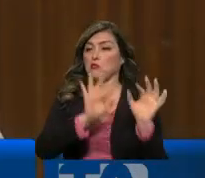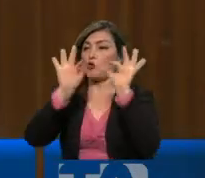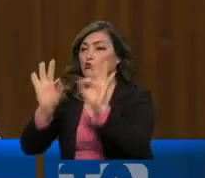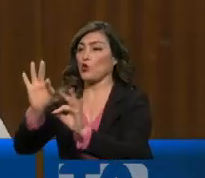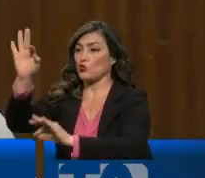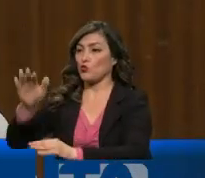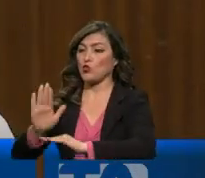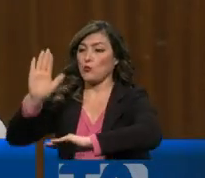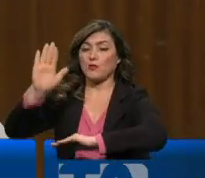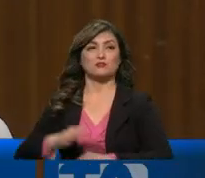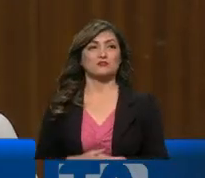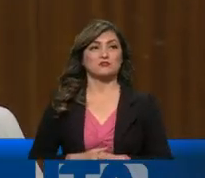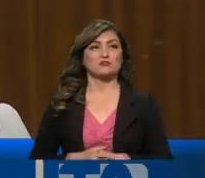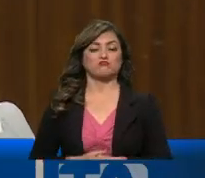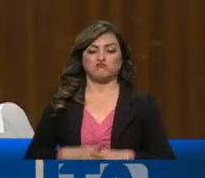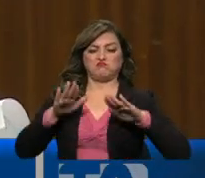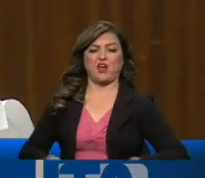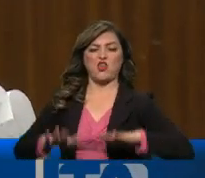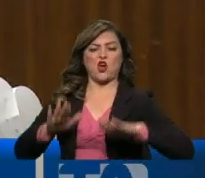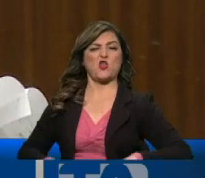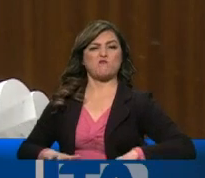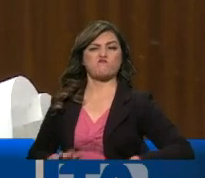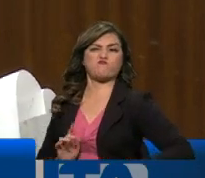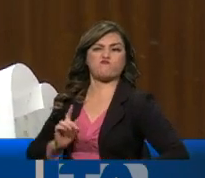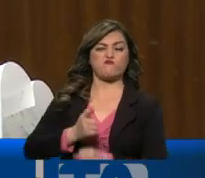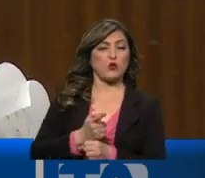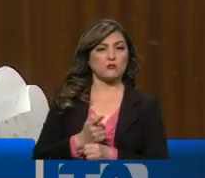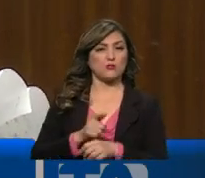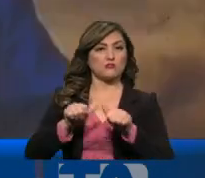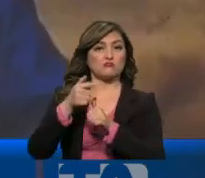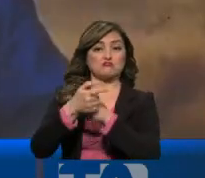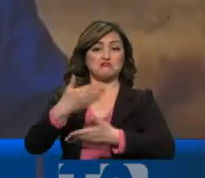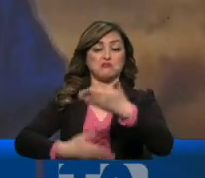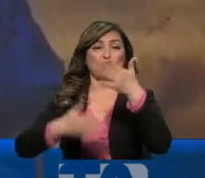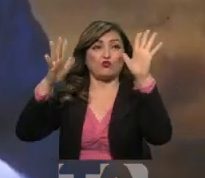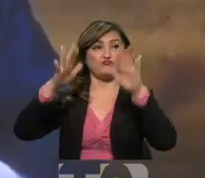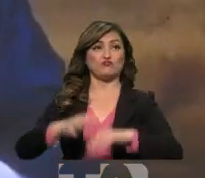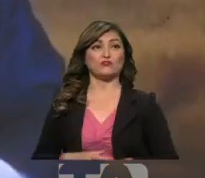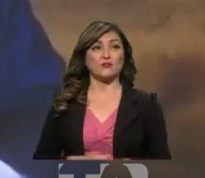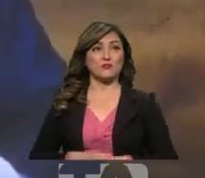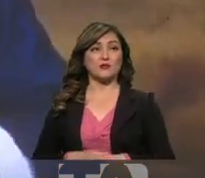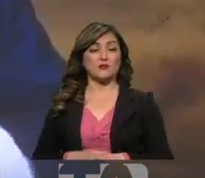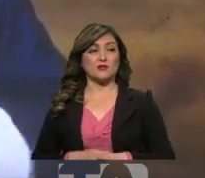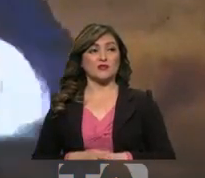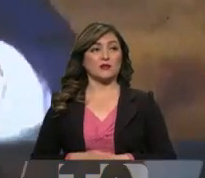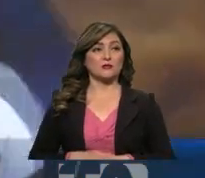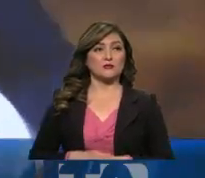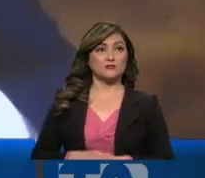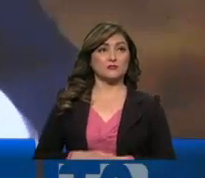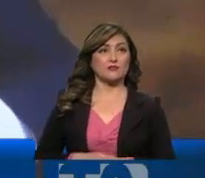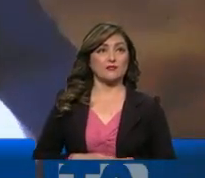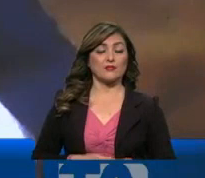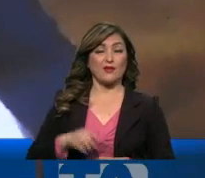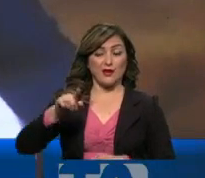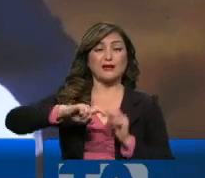Social. Celi se quedó por la fuerza, no se quedó por un acto administrativo, señor presidente. Él, Celi se proclama autocontralor, él,